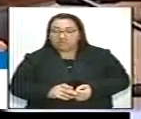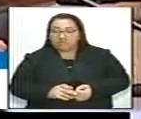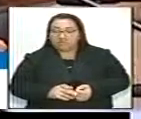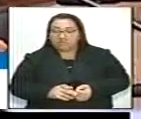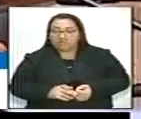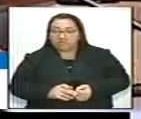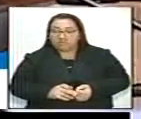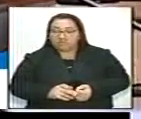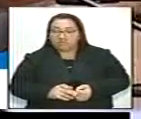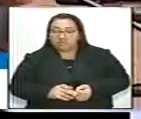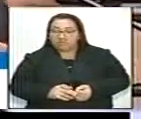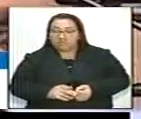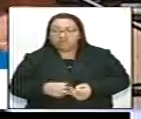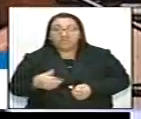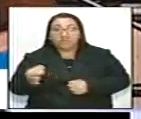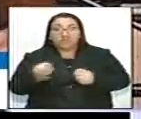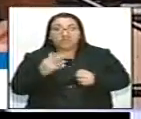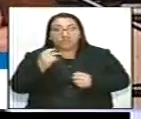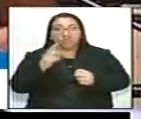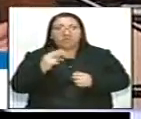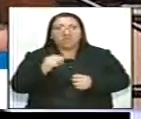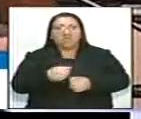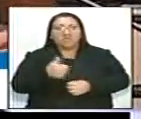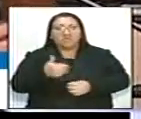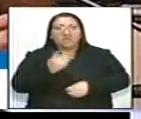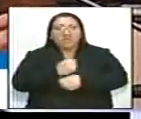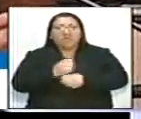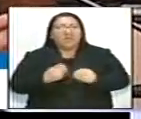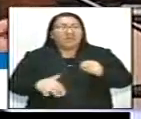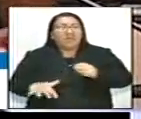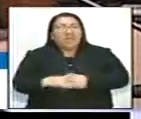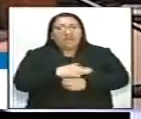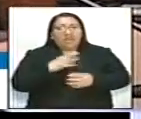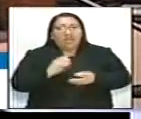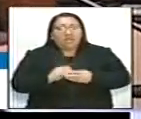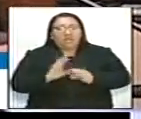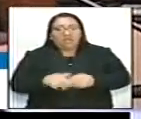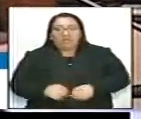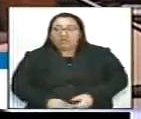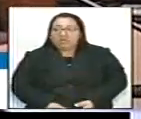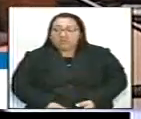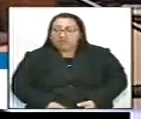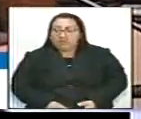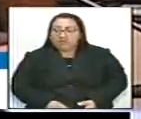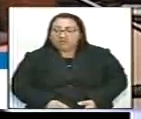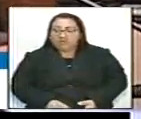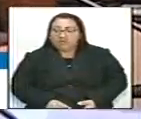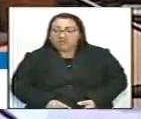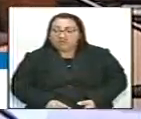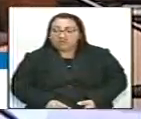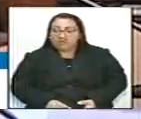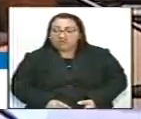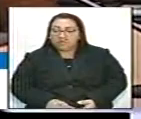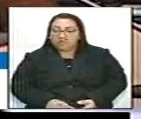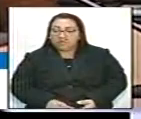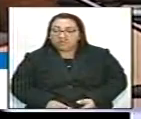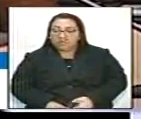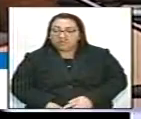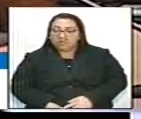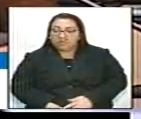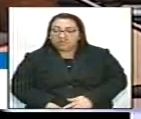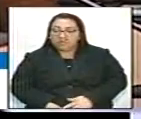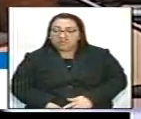ha señalado que hay una suerte de principio de extraterritorialidad en los procuradores, y entonces, como son